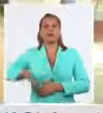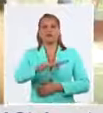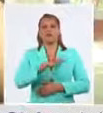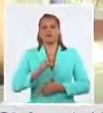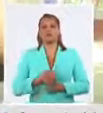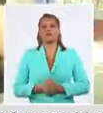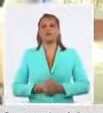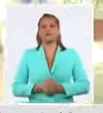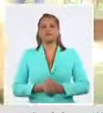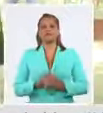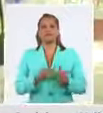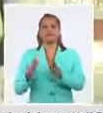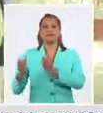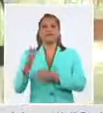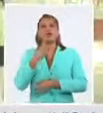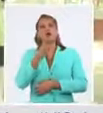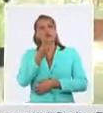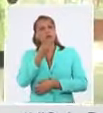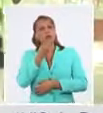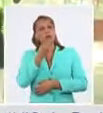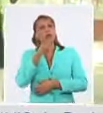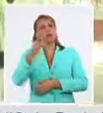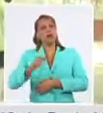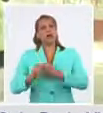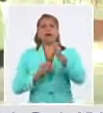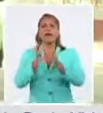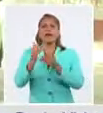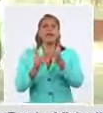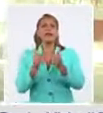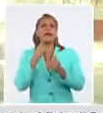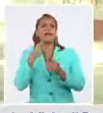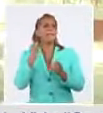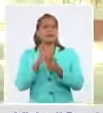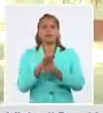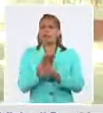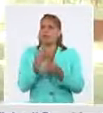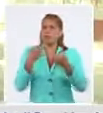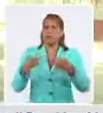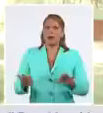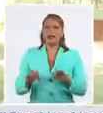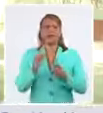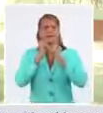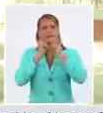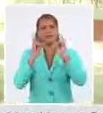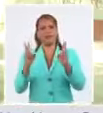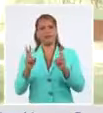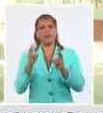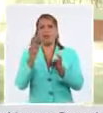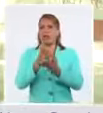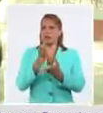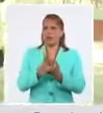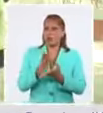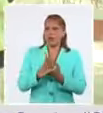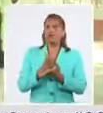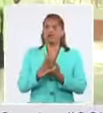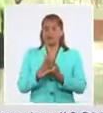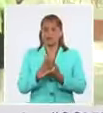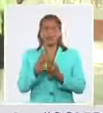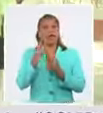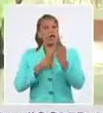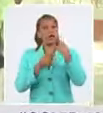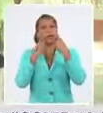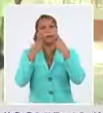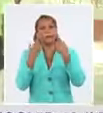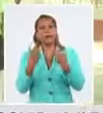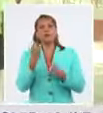Podemos recuperar nuestra vida diaria, poder ir a la escuela. El estudio es muy importante y nos hemos perdido un